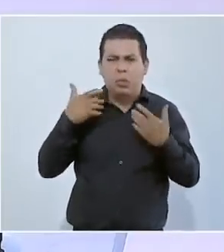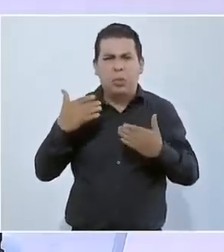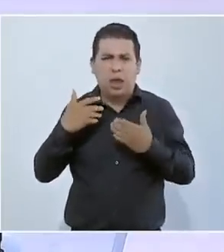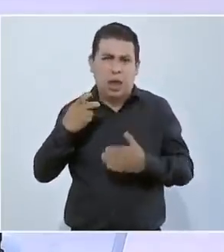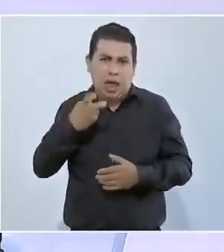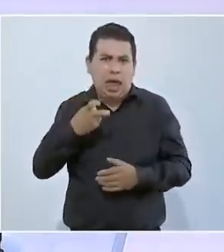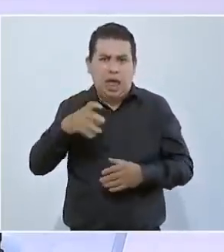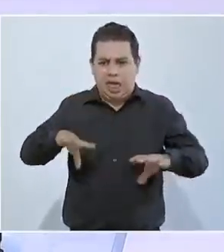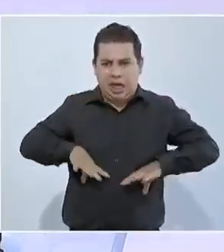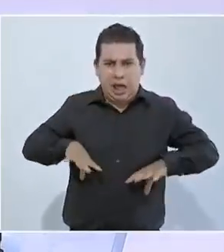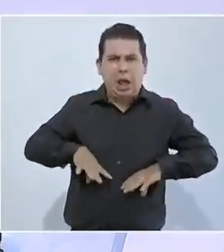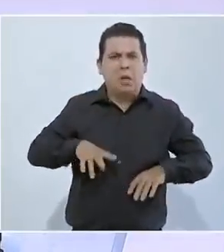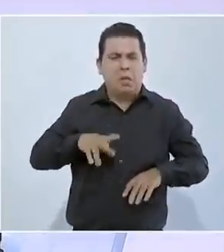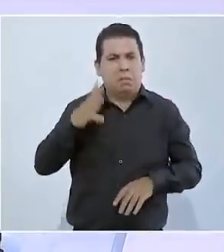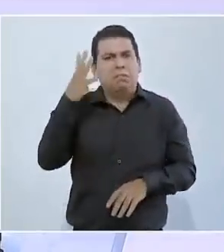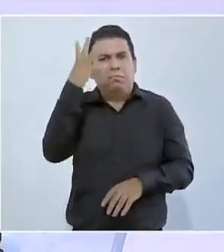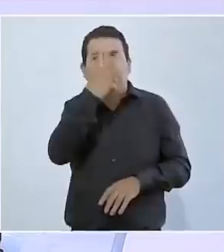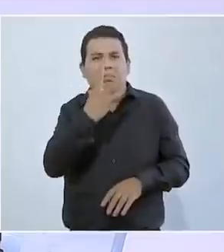muy bello